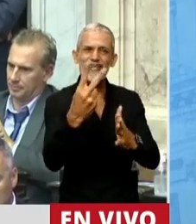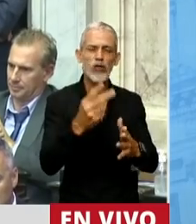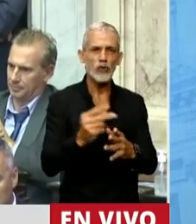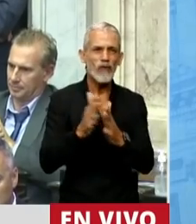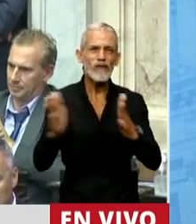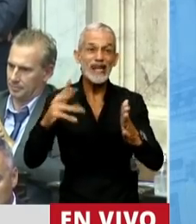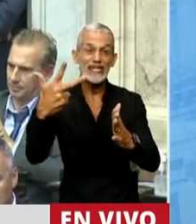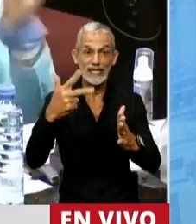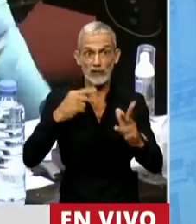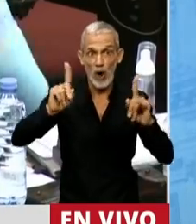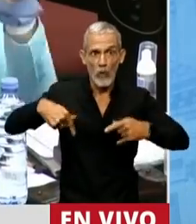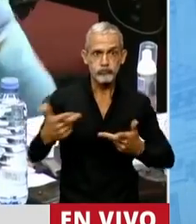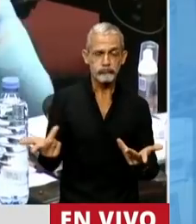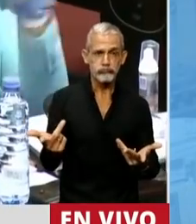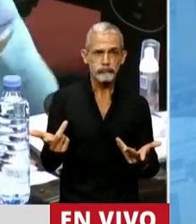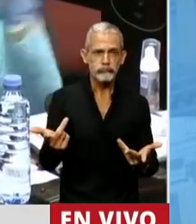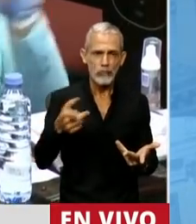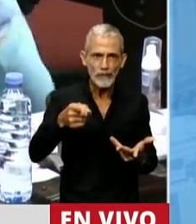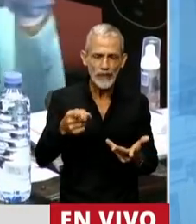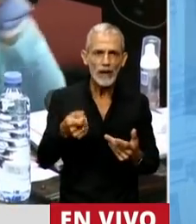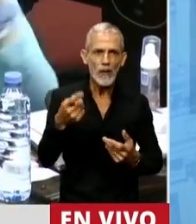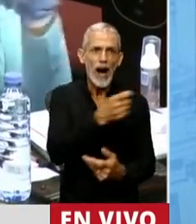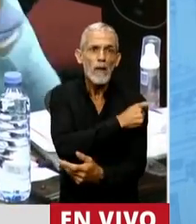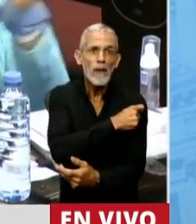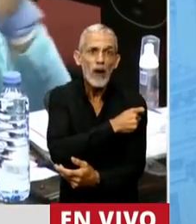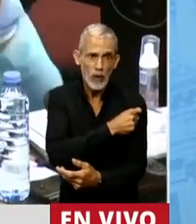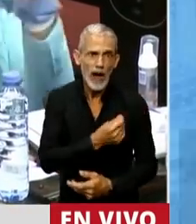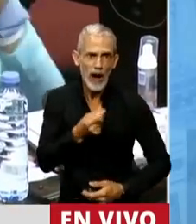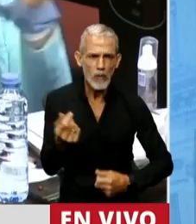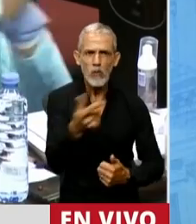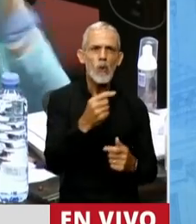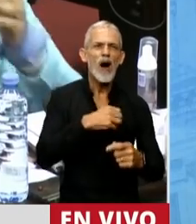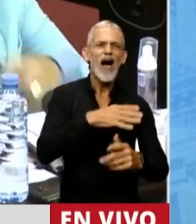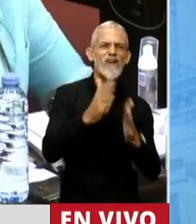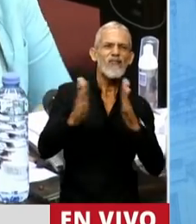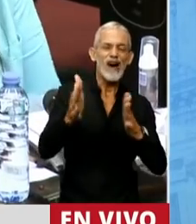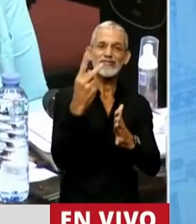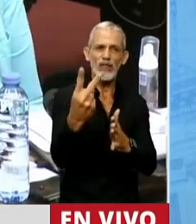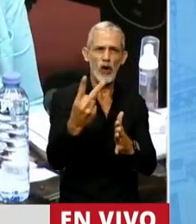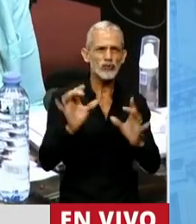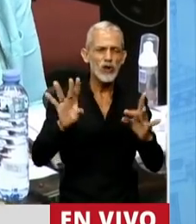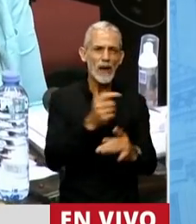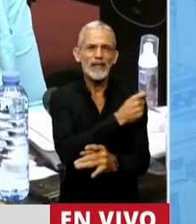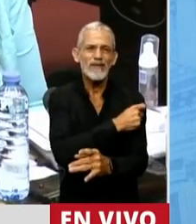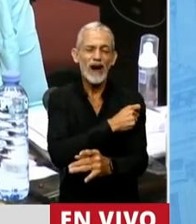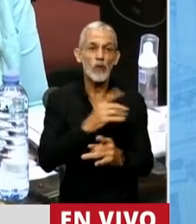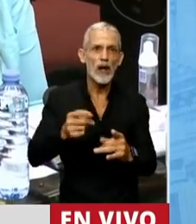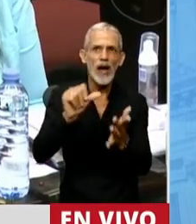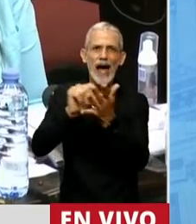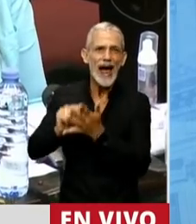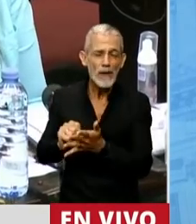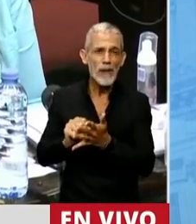la sabemos. Se la están aplicando sin tener ni siquiera la fase 2, una vacuna que solamente dan en los